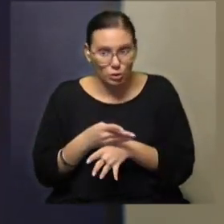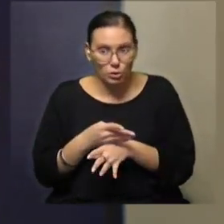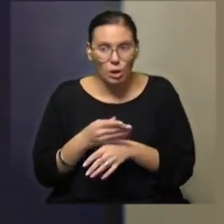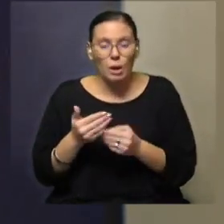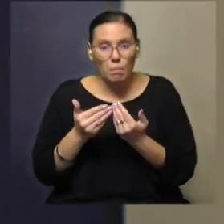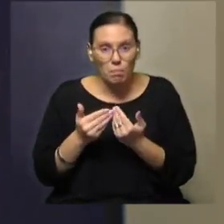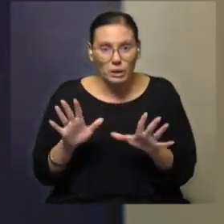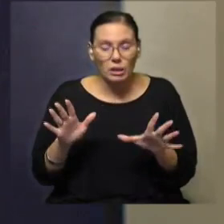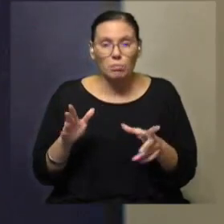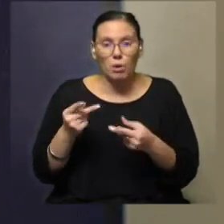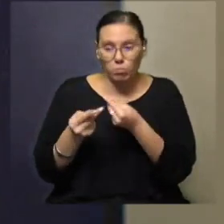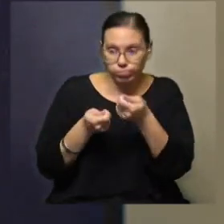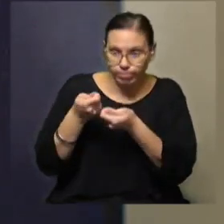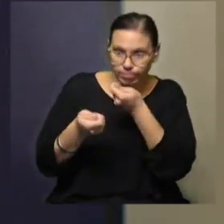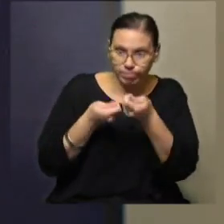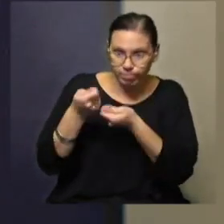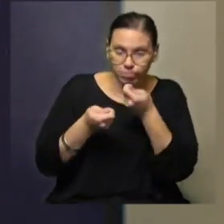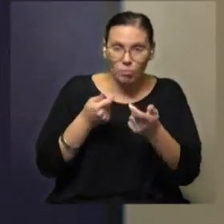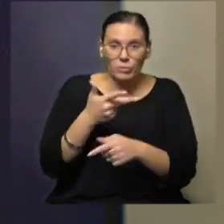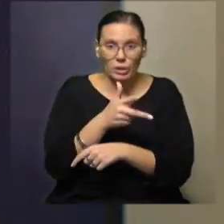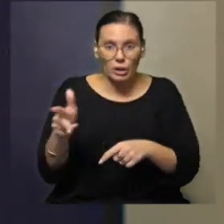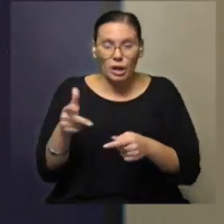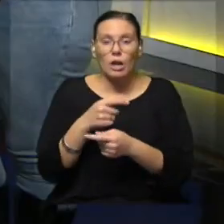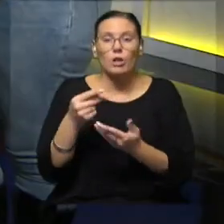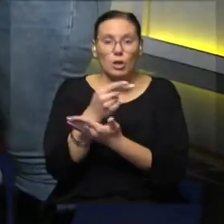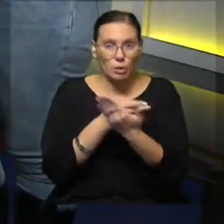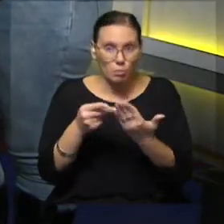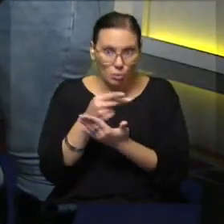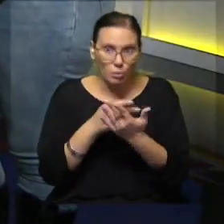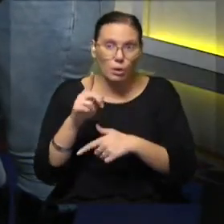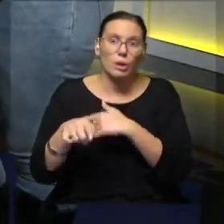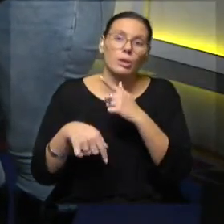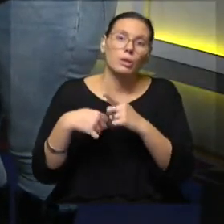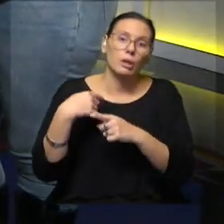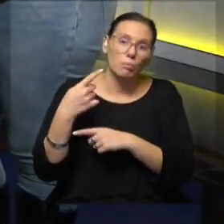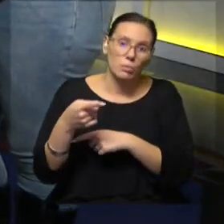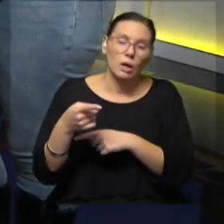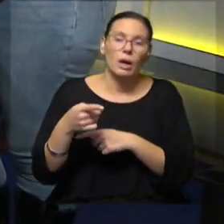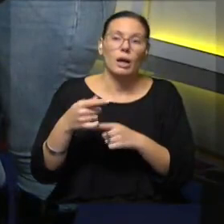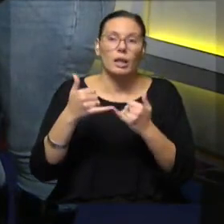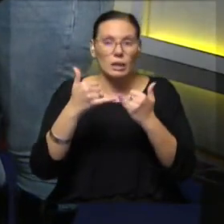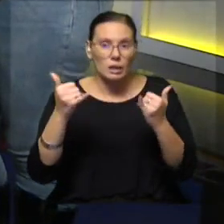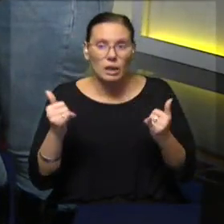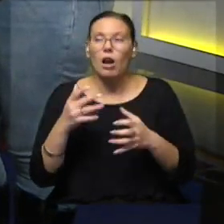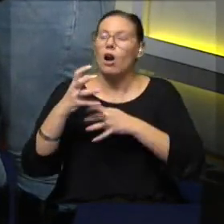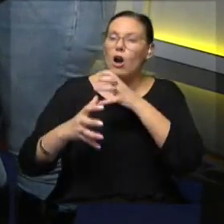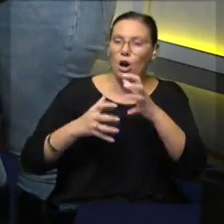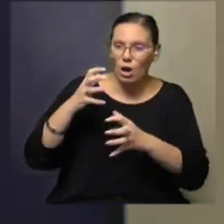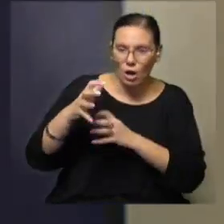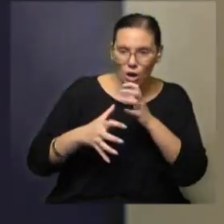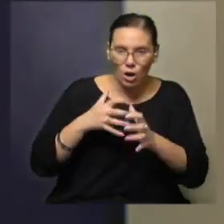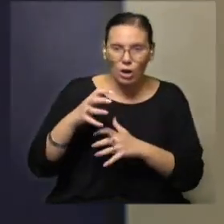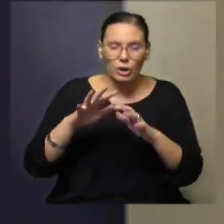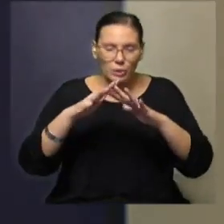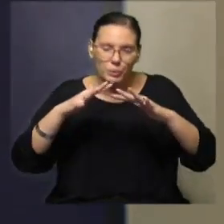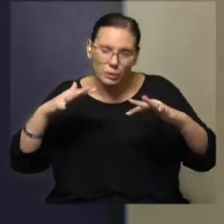empezábamos a animar. Claro. Y empezando con los bocetos de las animaciones y después ponerle línea, ponerle color, ponerle los